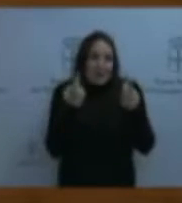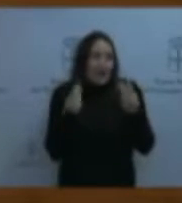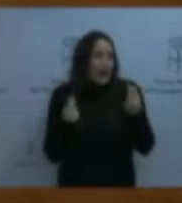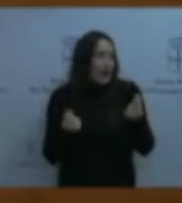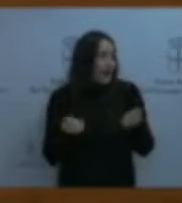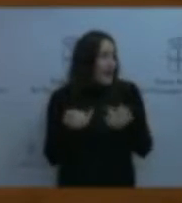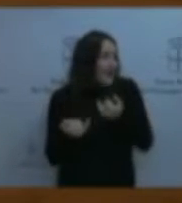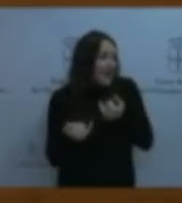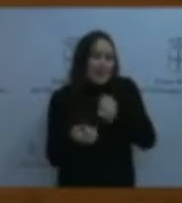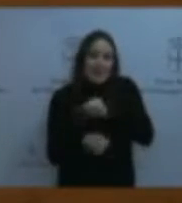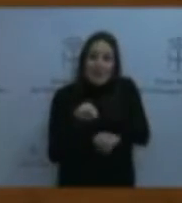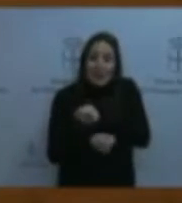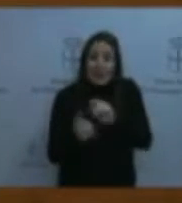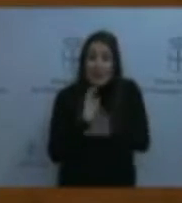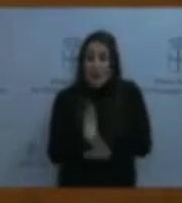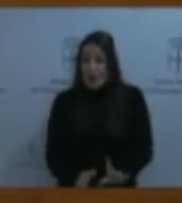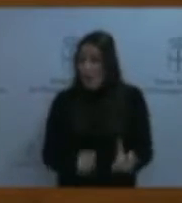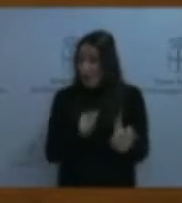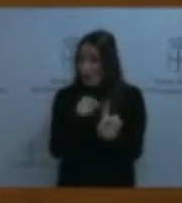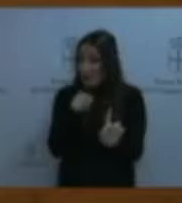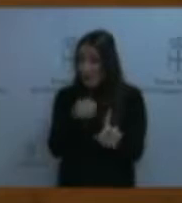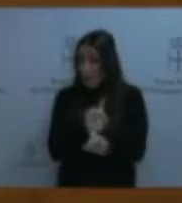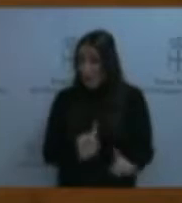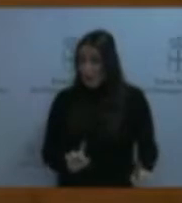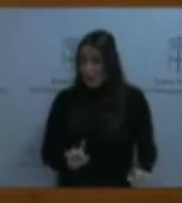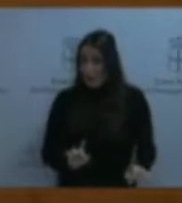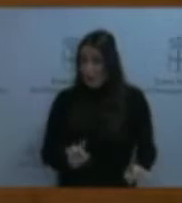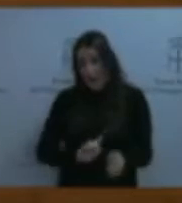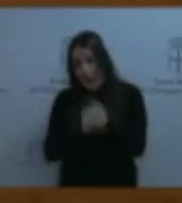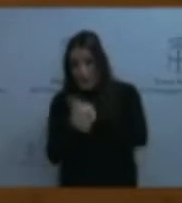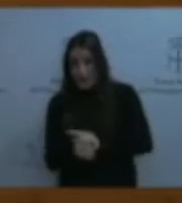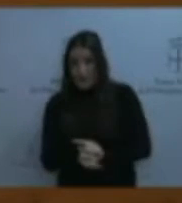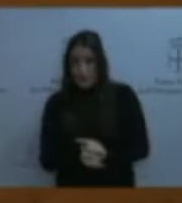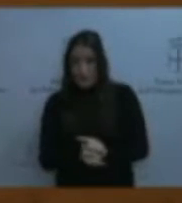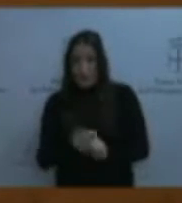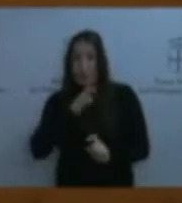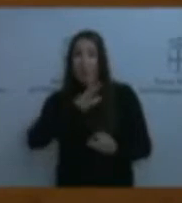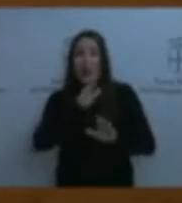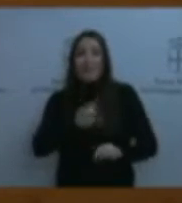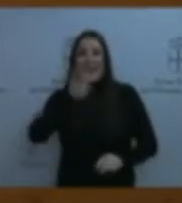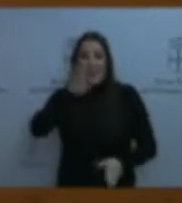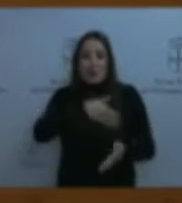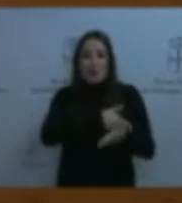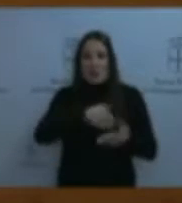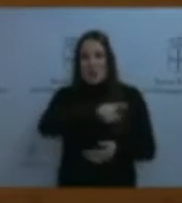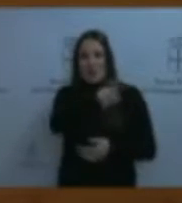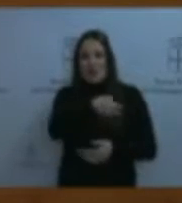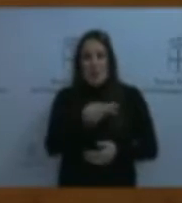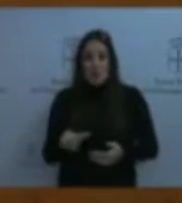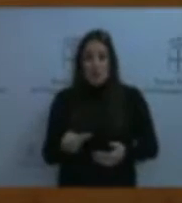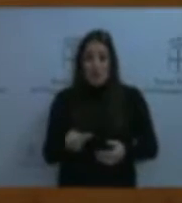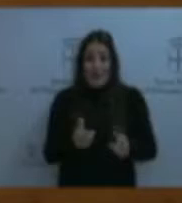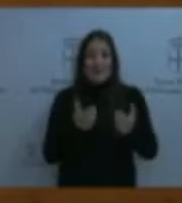línea estratégica que no va precisamente en este sentido, ya que se pierden 15 millones de euros en el